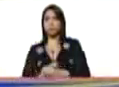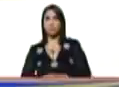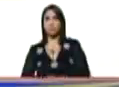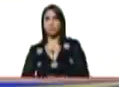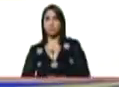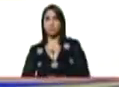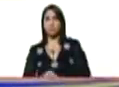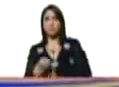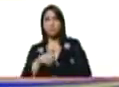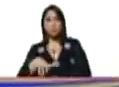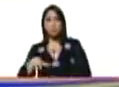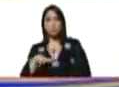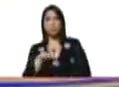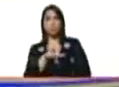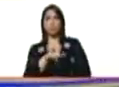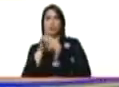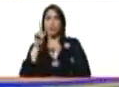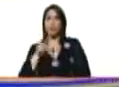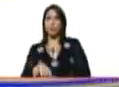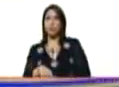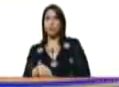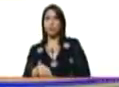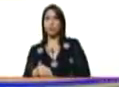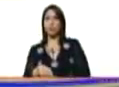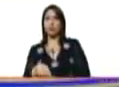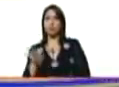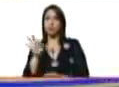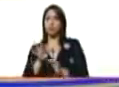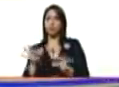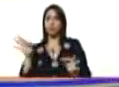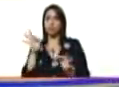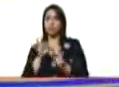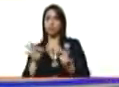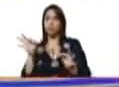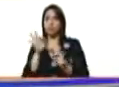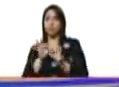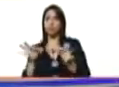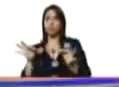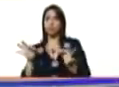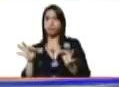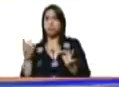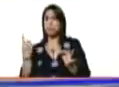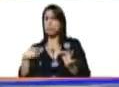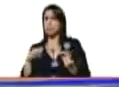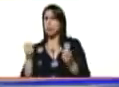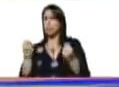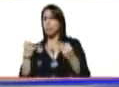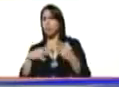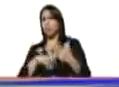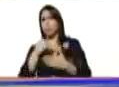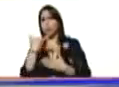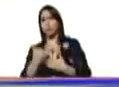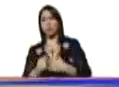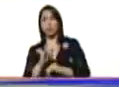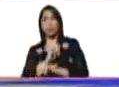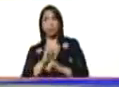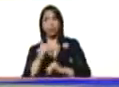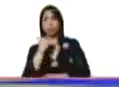en el campo de las criptodivisas, las criptomonedas. Tenemos muchos proyectos ya, mira.